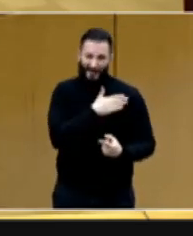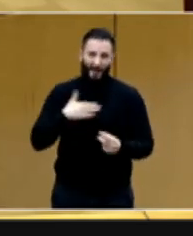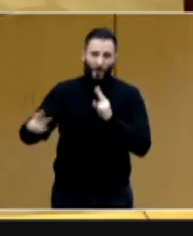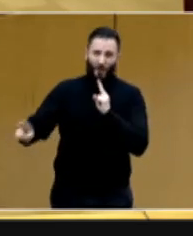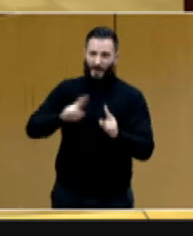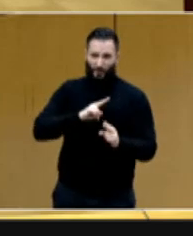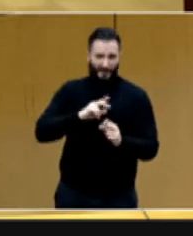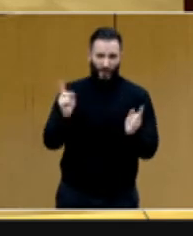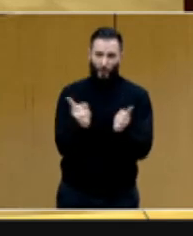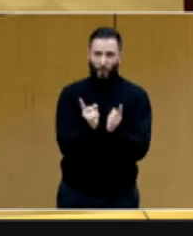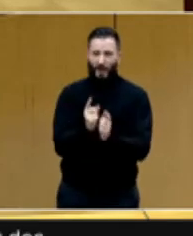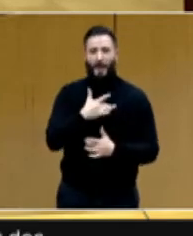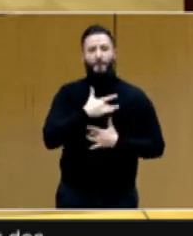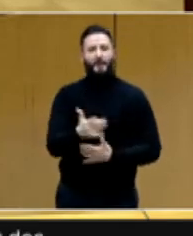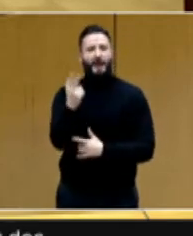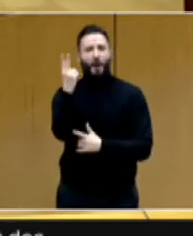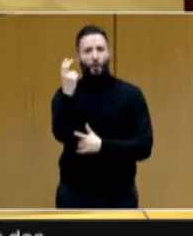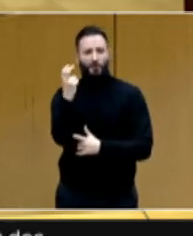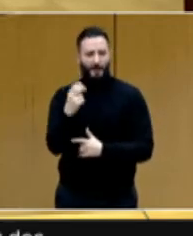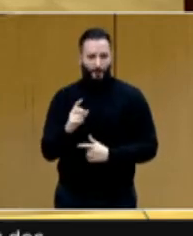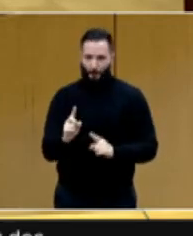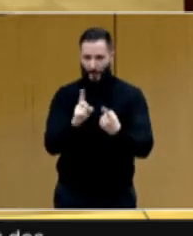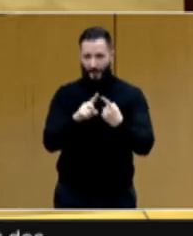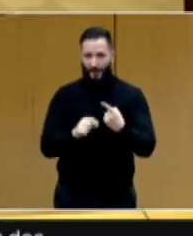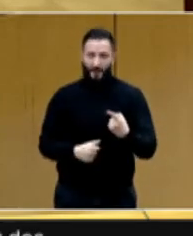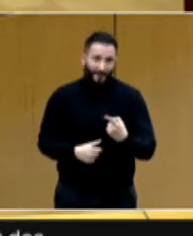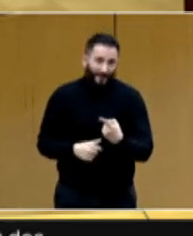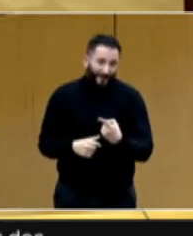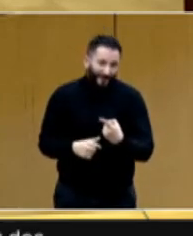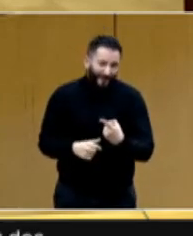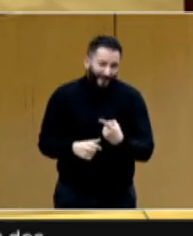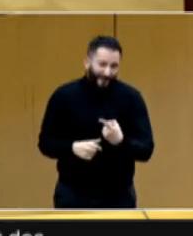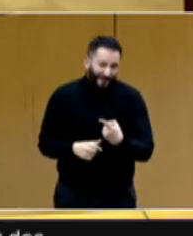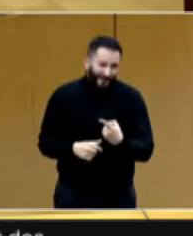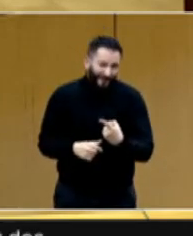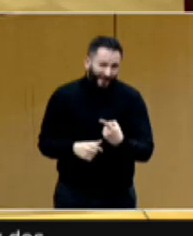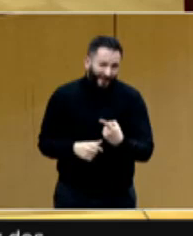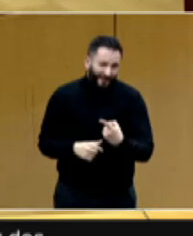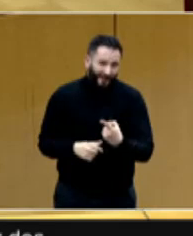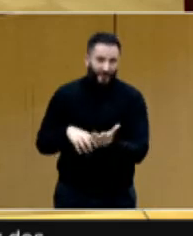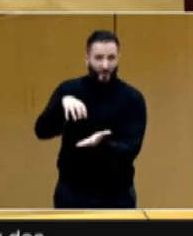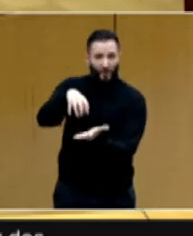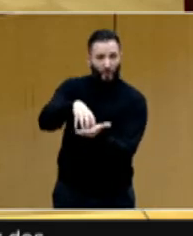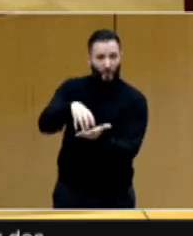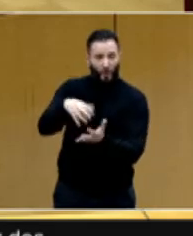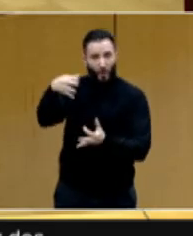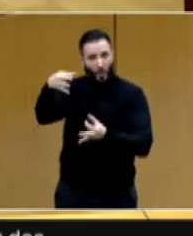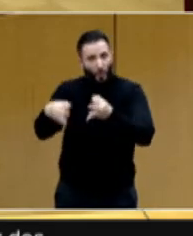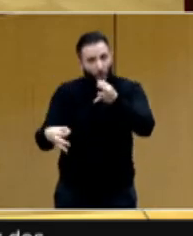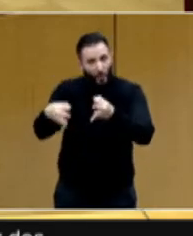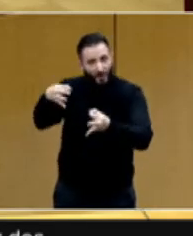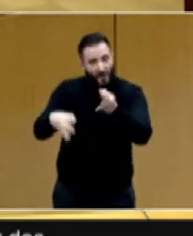María José la primera la de judicialización desjudicialización que pretende